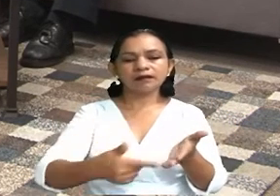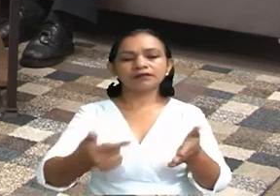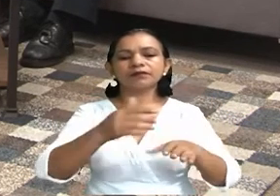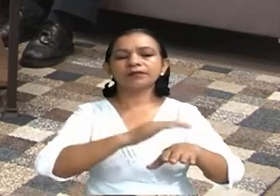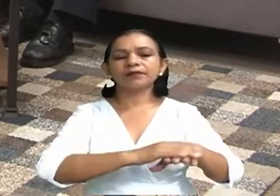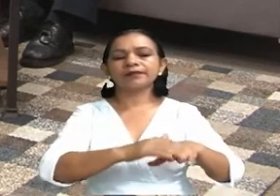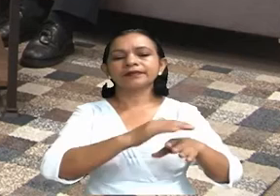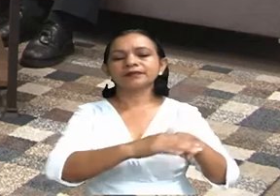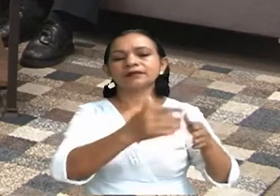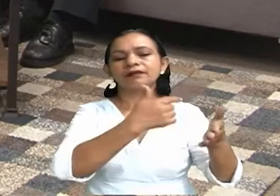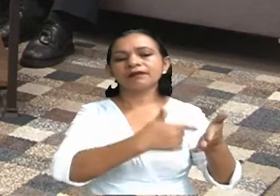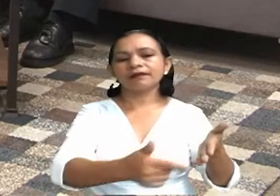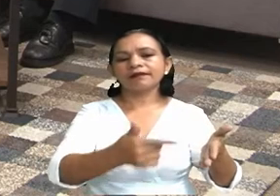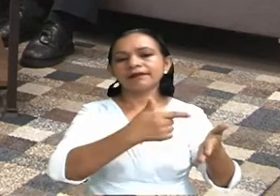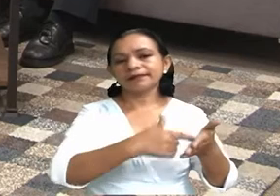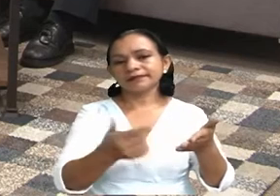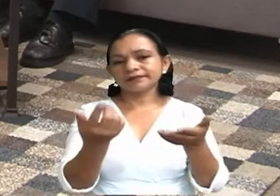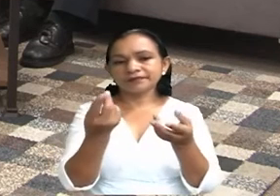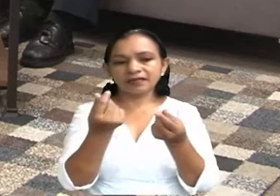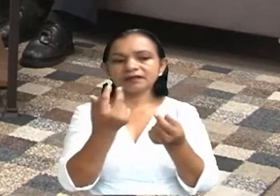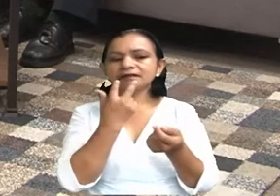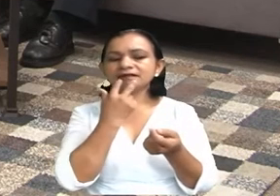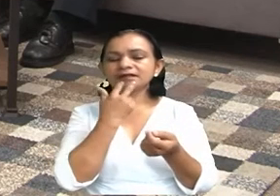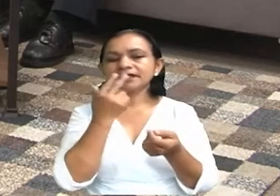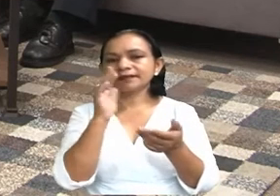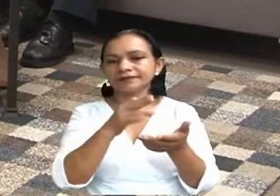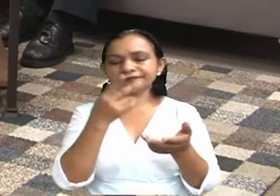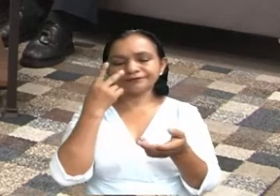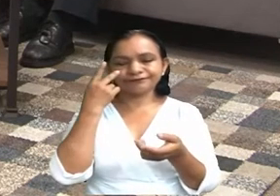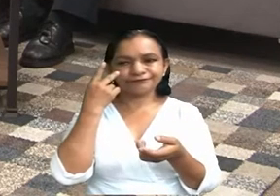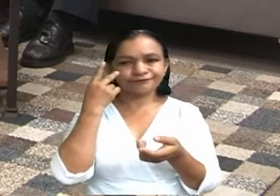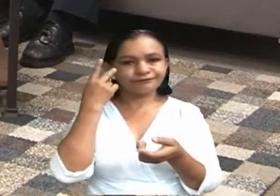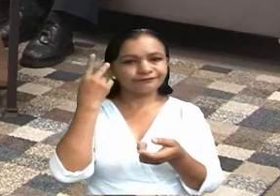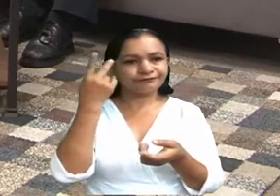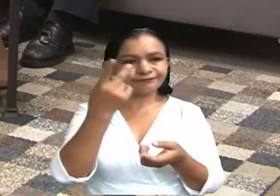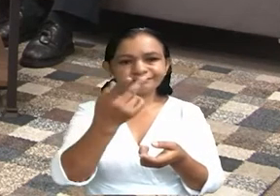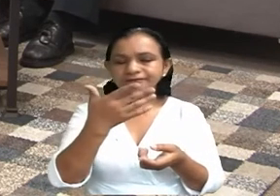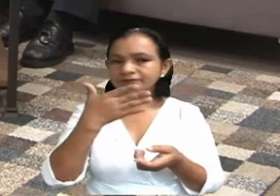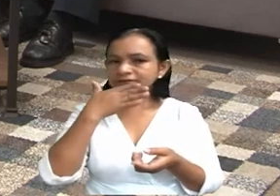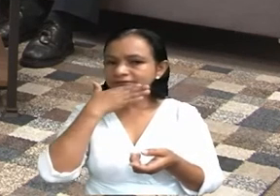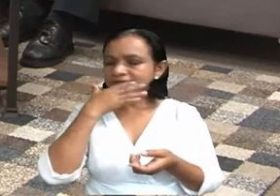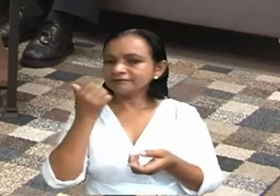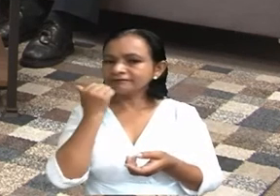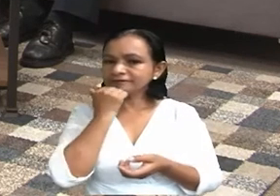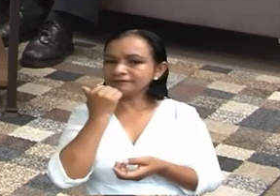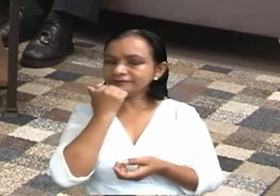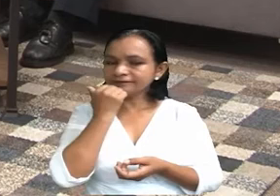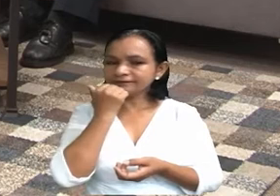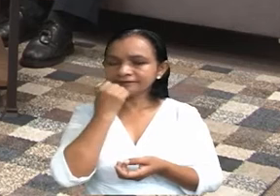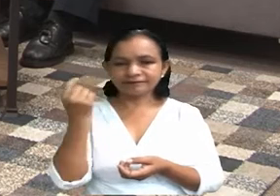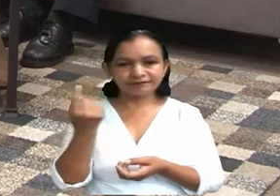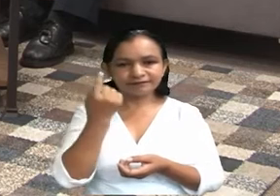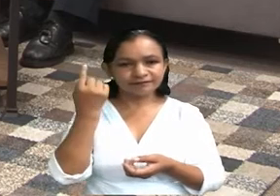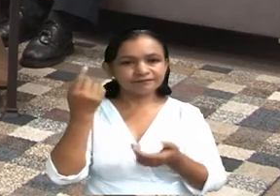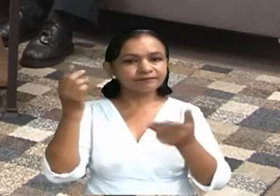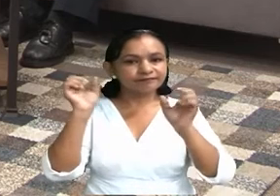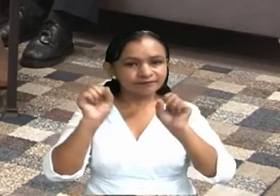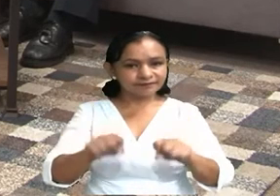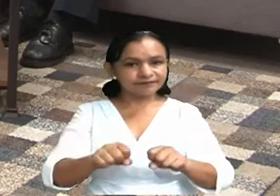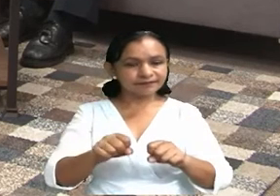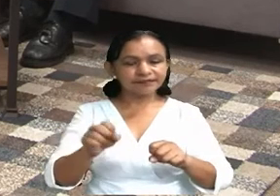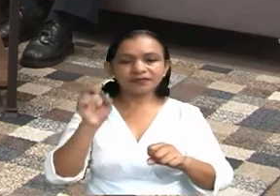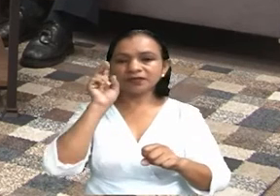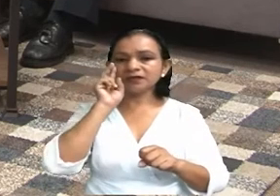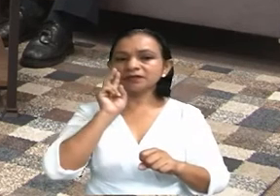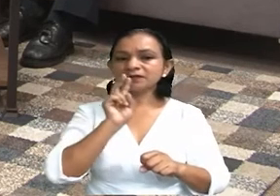que era algo que no se recuperaba. Qué visión más absurda y más utilitarista, porque solo se